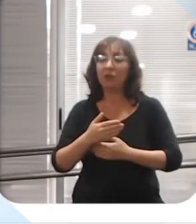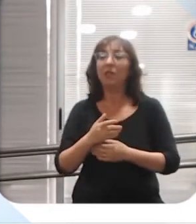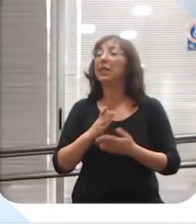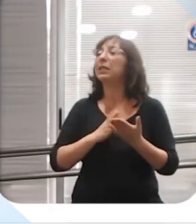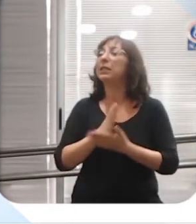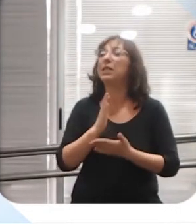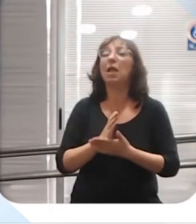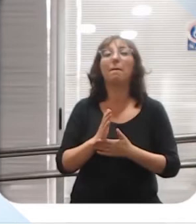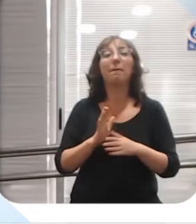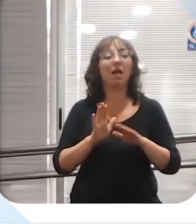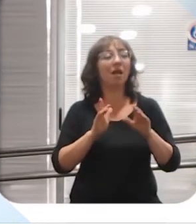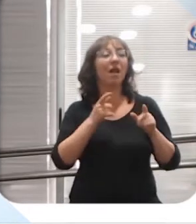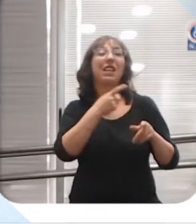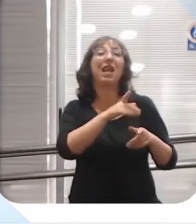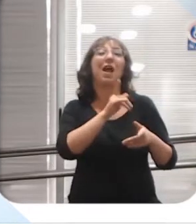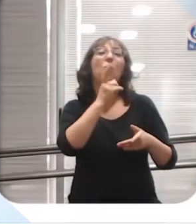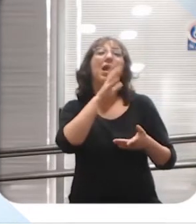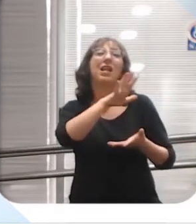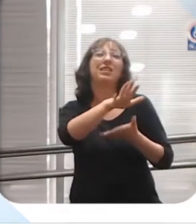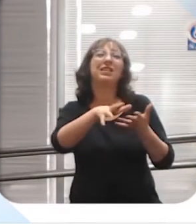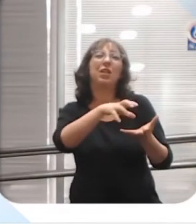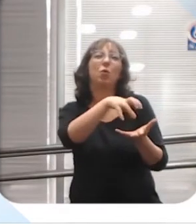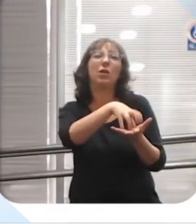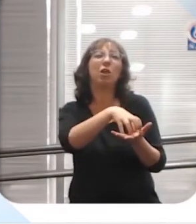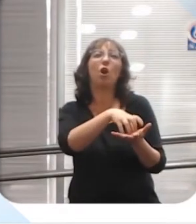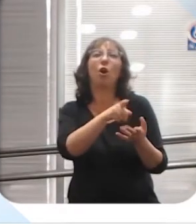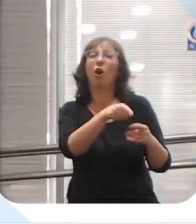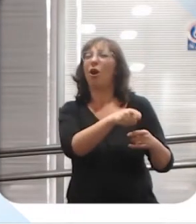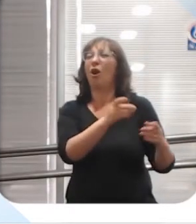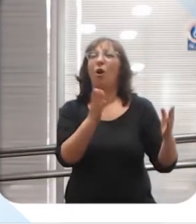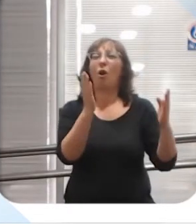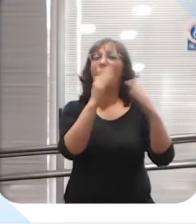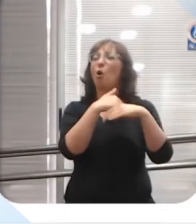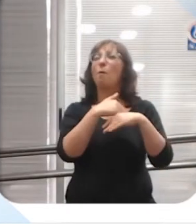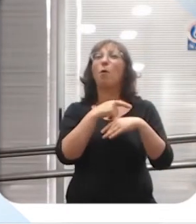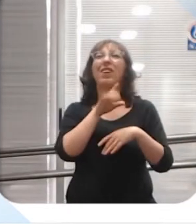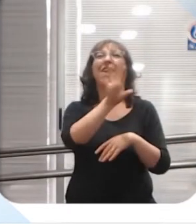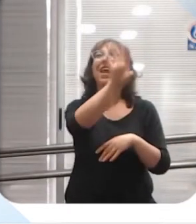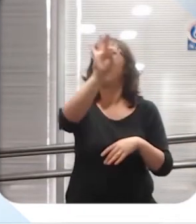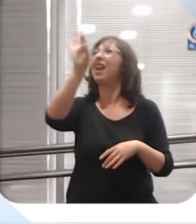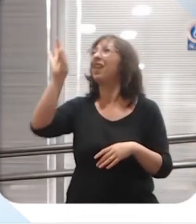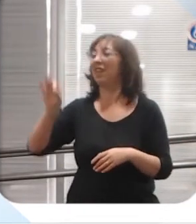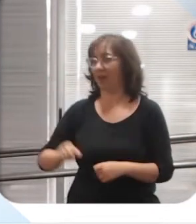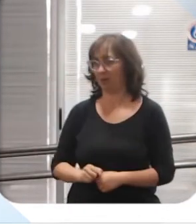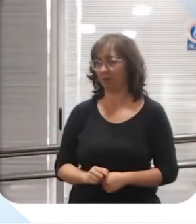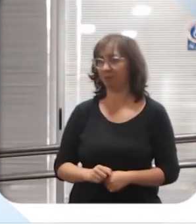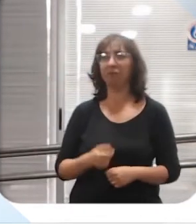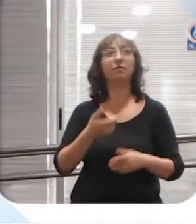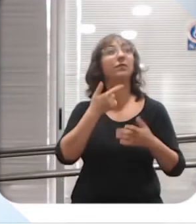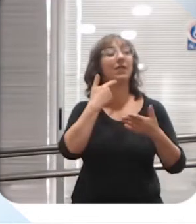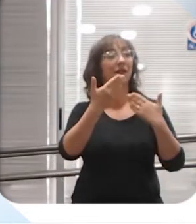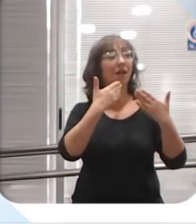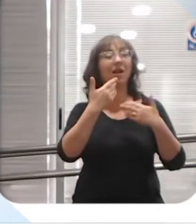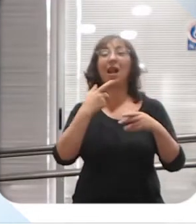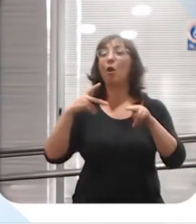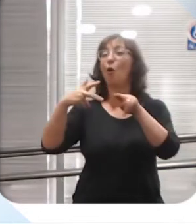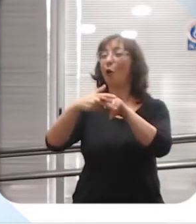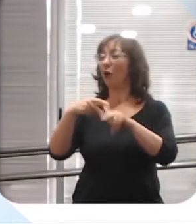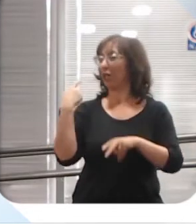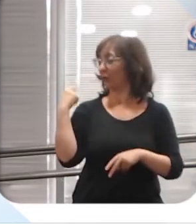desde siempre colocada en una situación en la que no puede optar. Hace un rato charlábamos con alguien en el